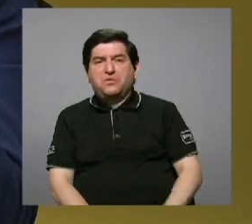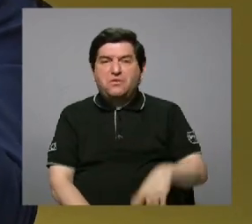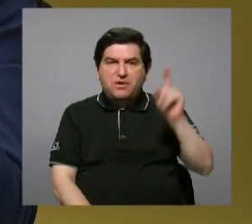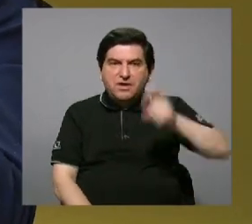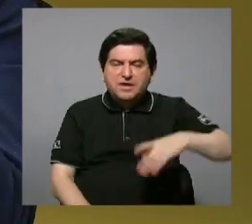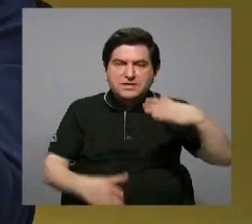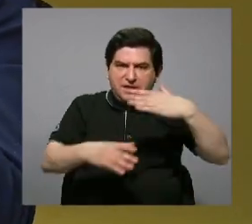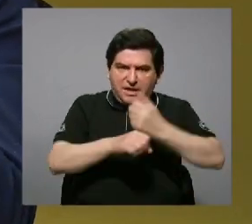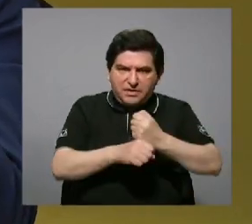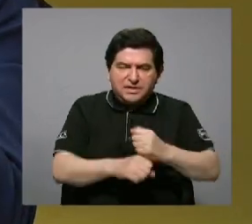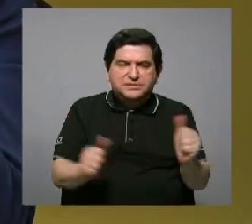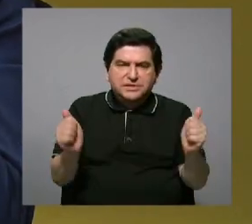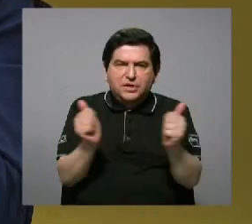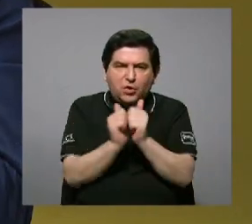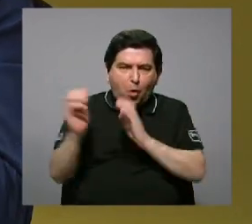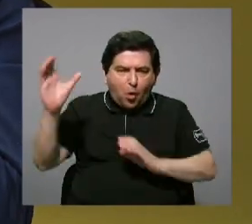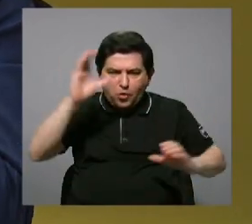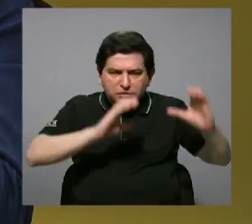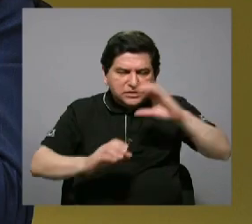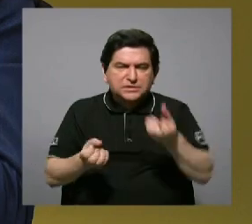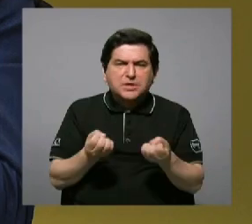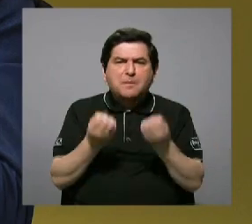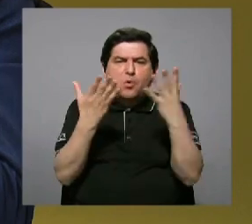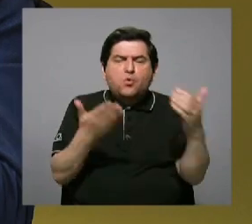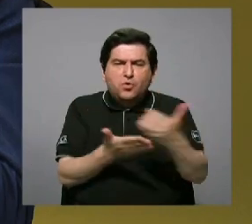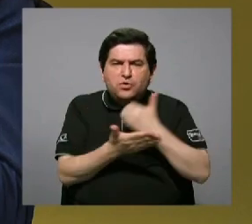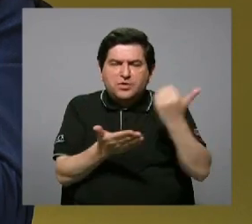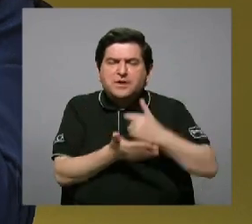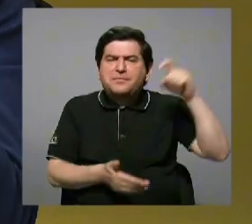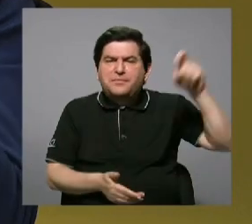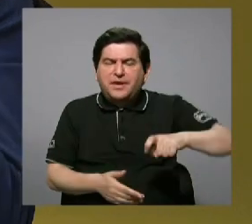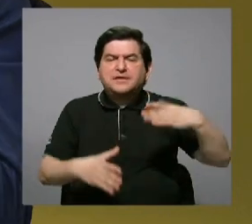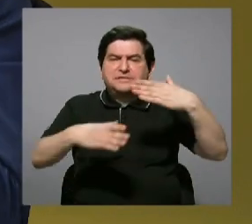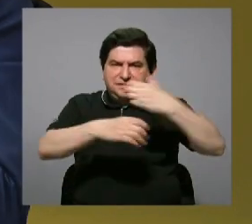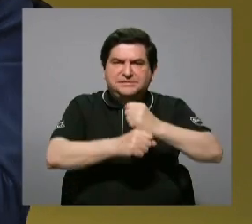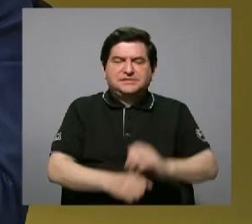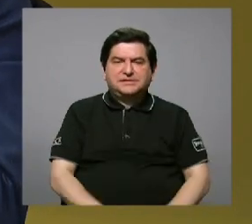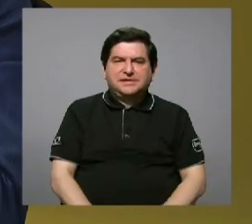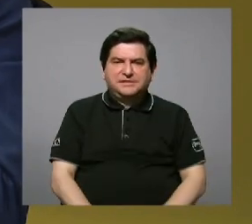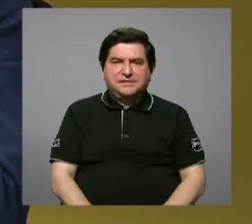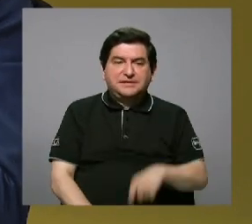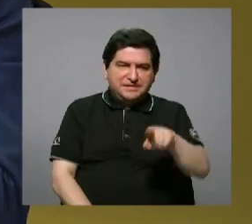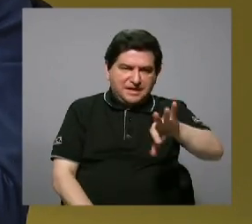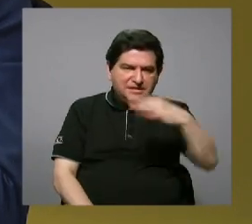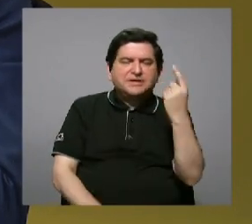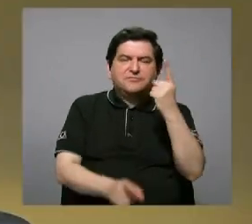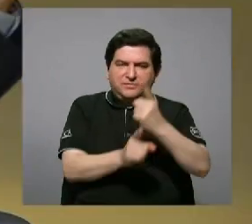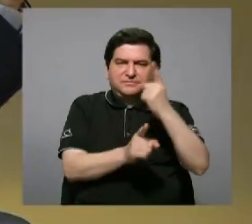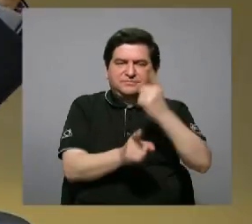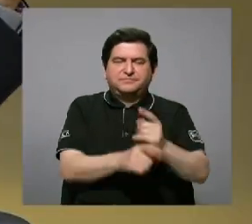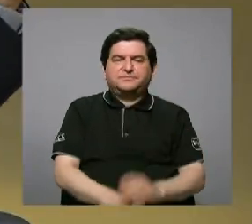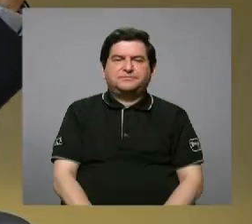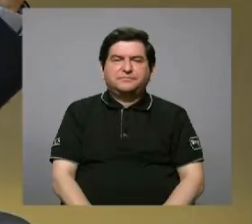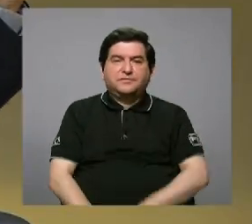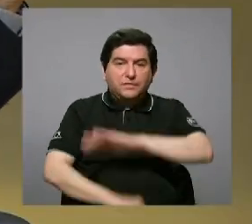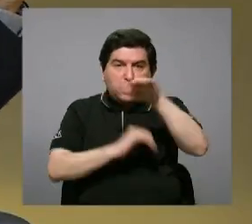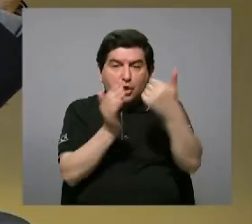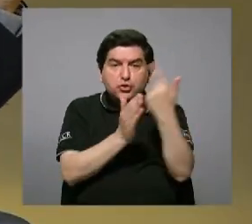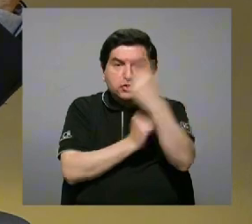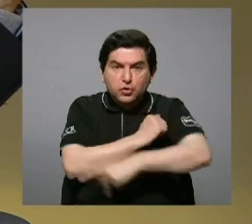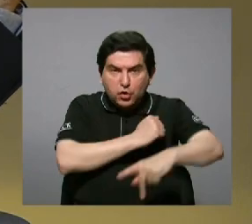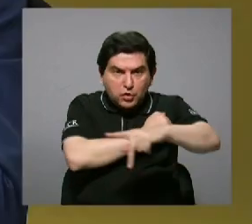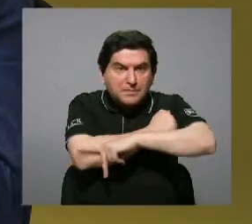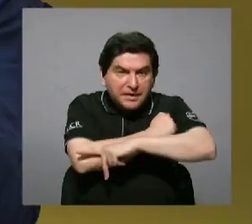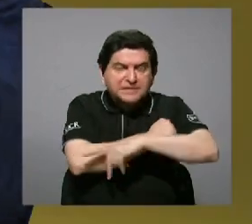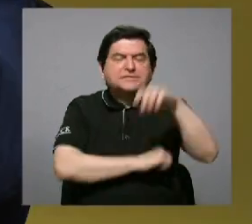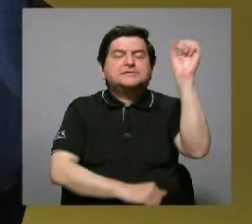con un poquito más de ciencia porque son muchos los recursos que a veces se requieren para hacerlo. Entonces deberíamos hacerlo como Dios manda. ¿Cubrió todo el territorio? Todo